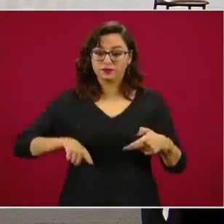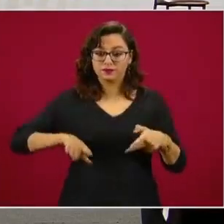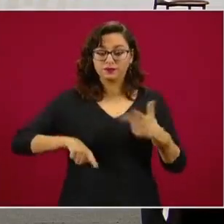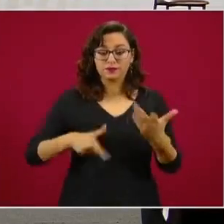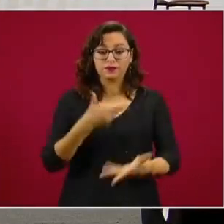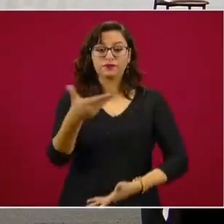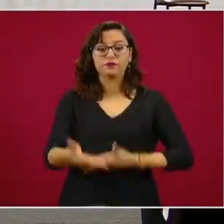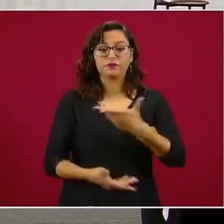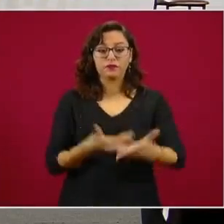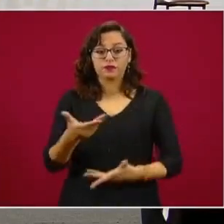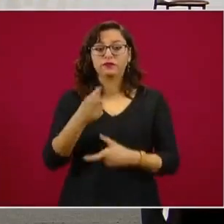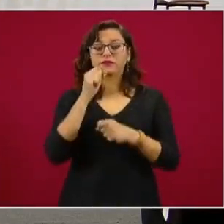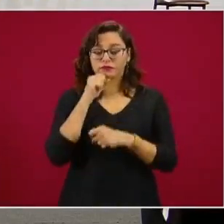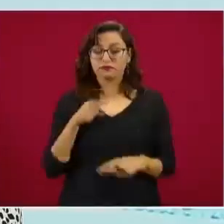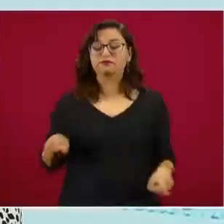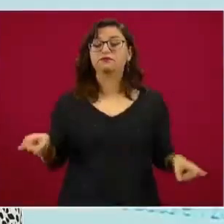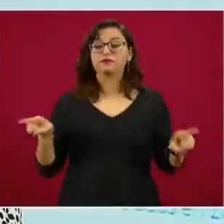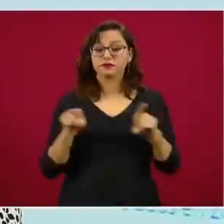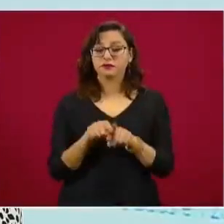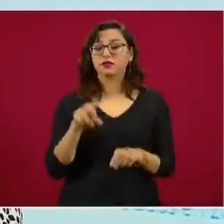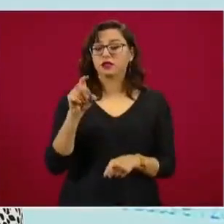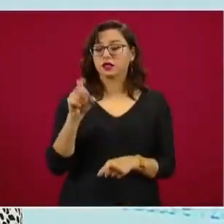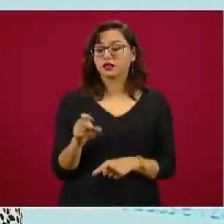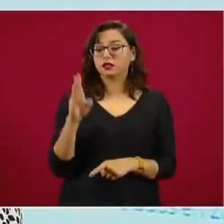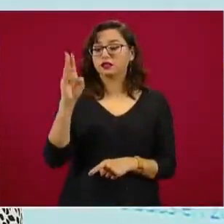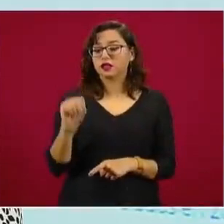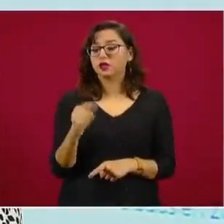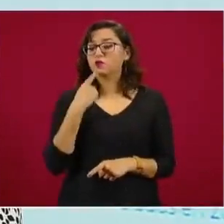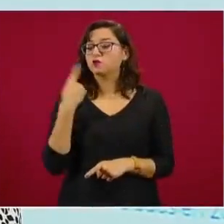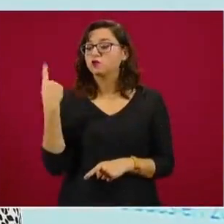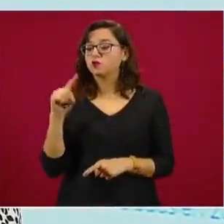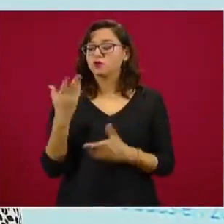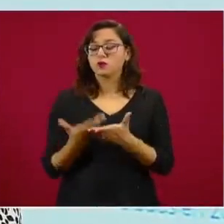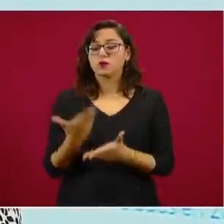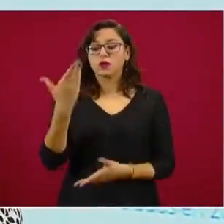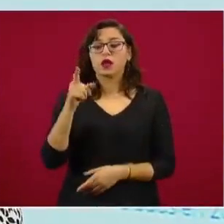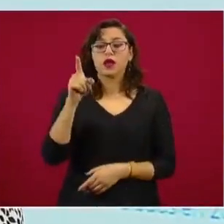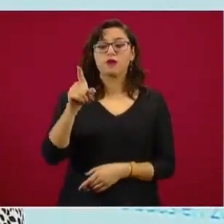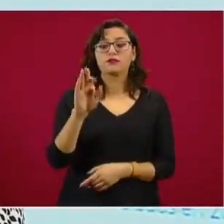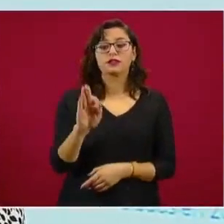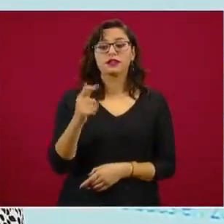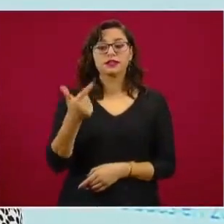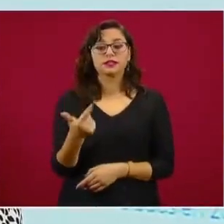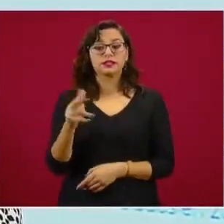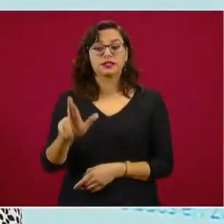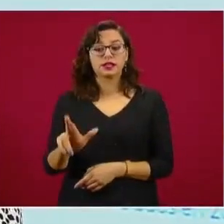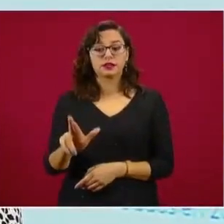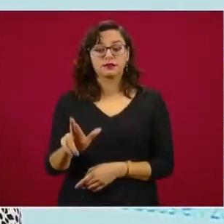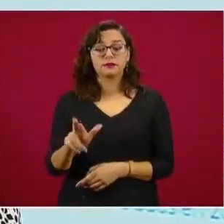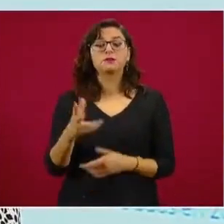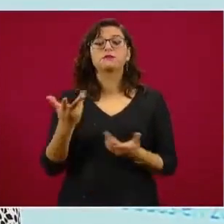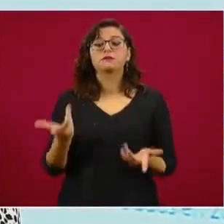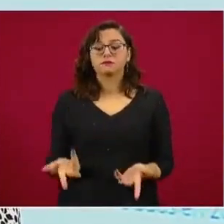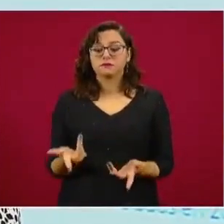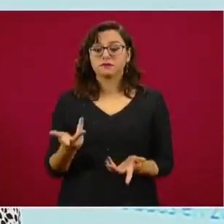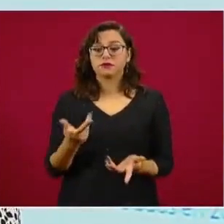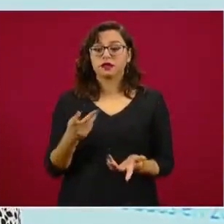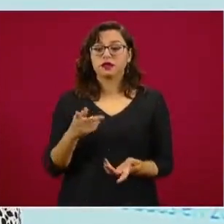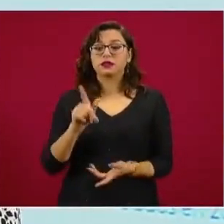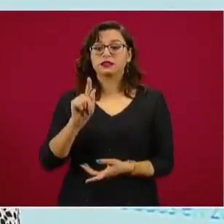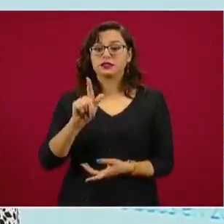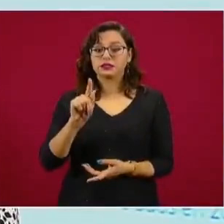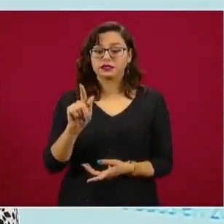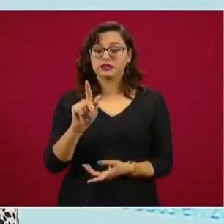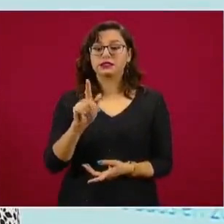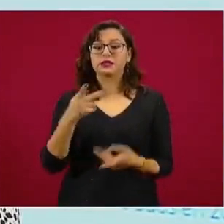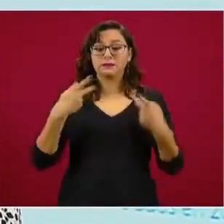se han presentado 39 denuncias ante la Fiscalía General de la República que implican delitos de 70